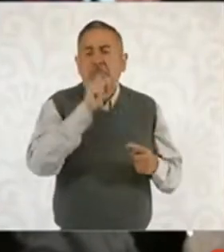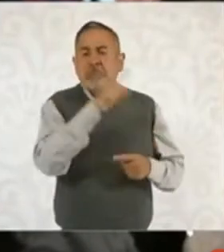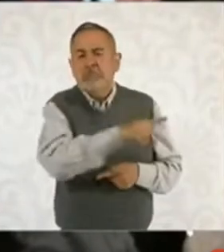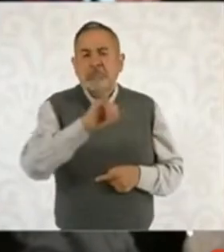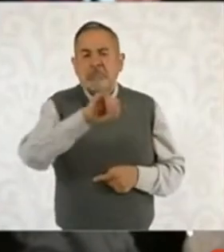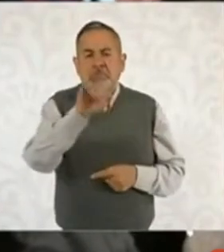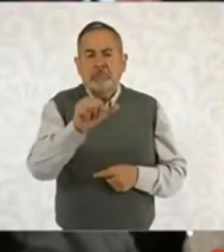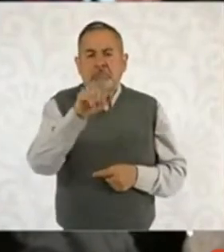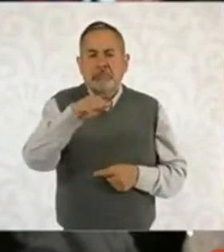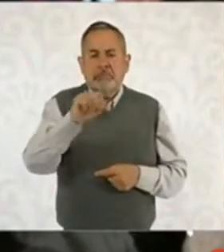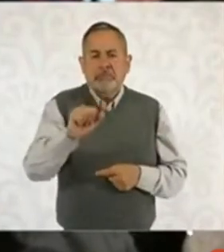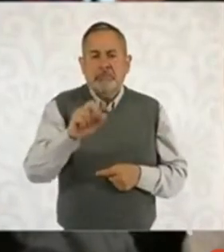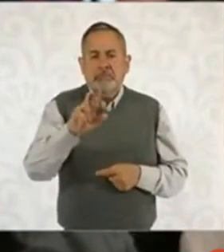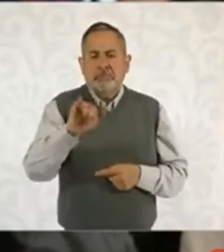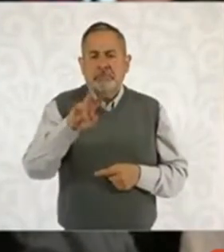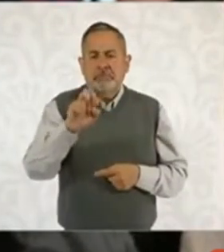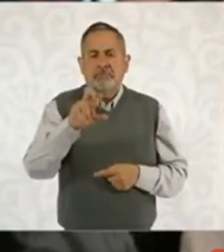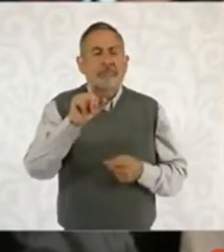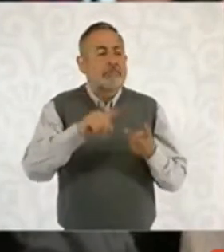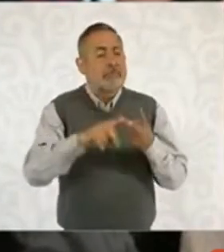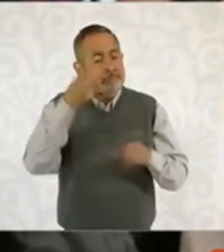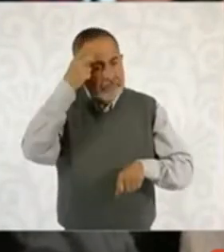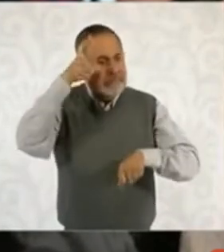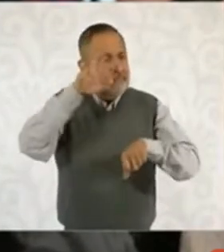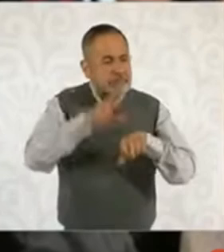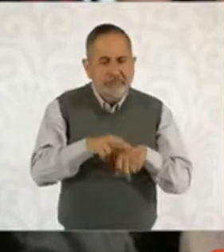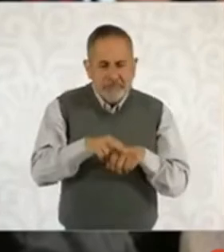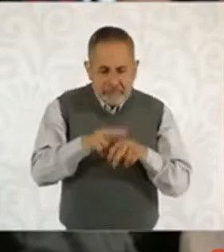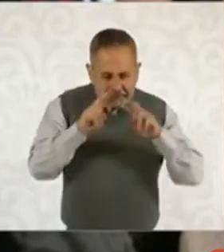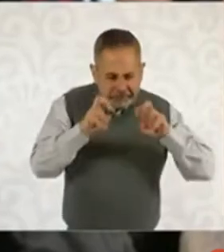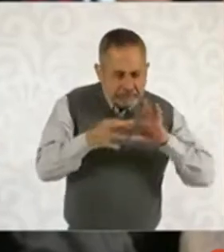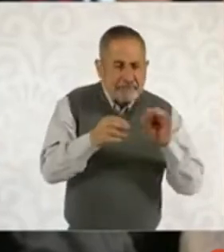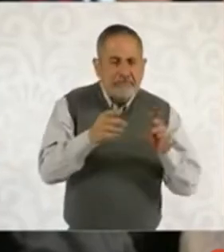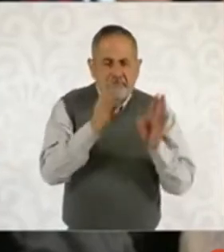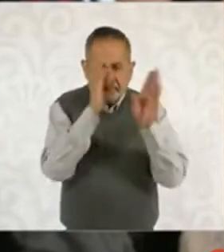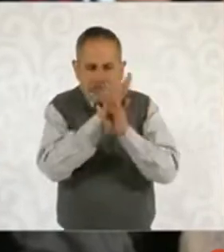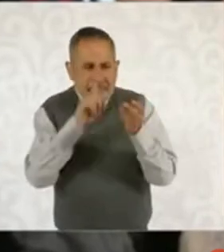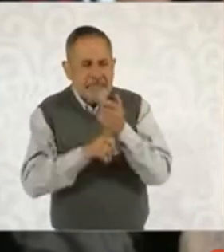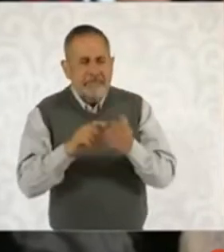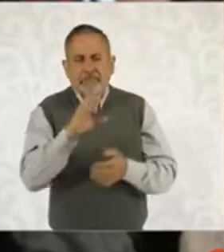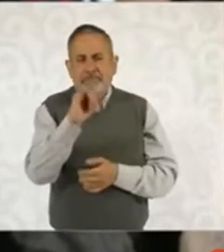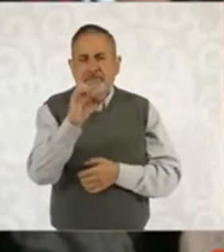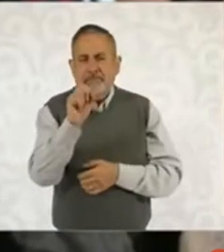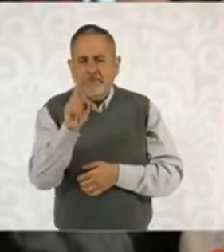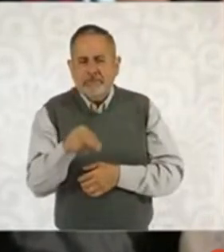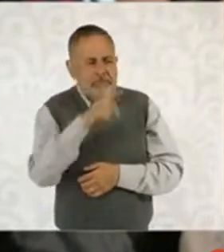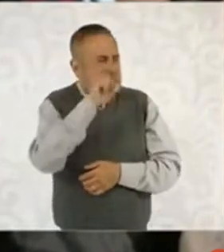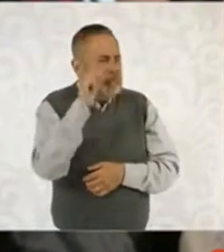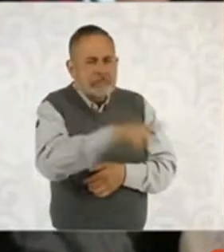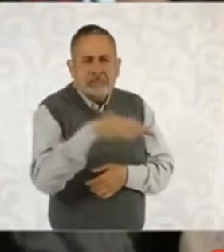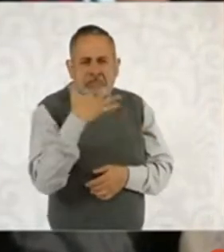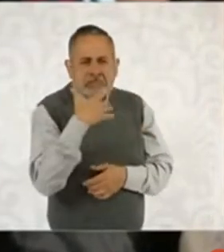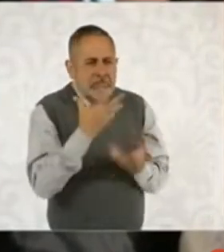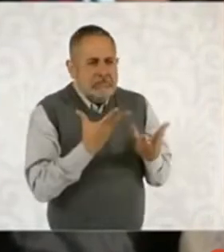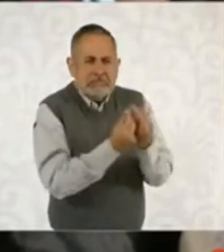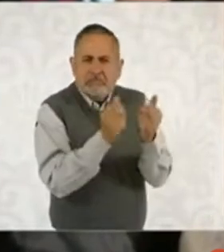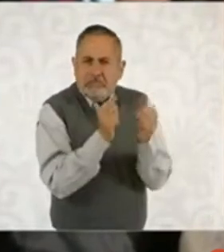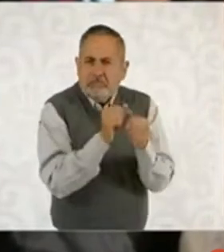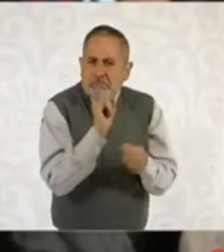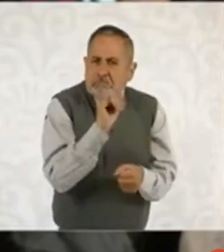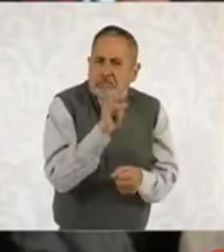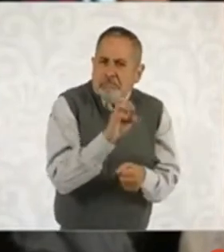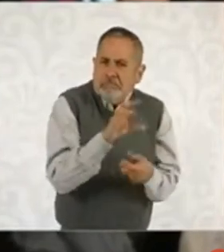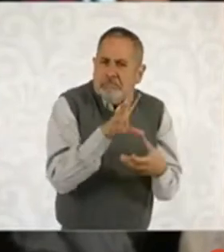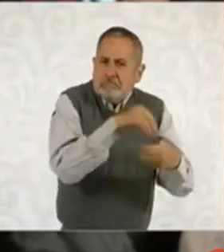Rivera, quien fuera director de análisis del extinto órgano de espionaje CISEN, ¿no? Por ejemplo, en la época